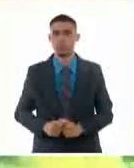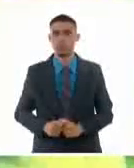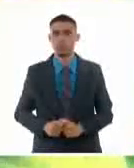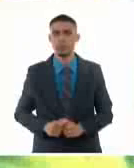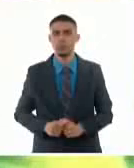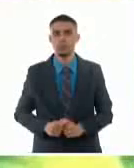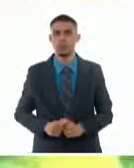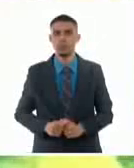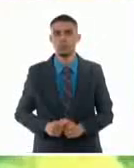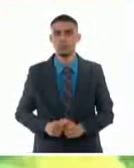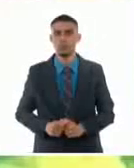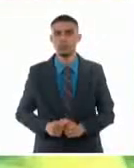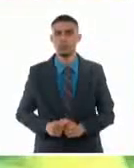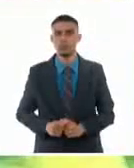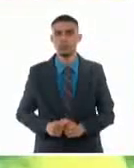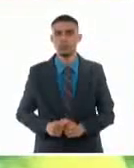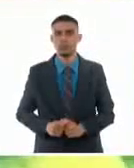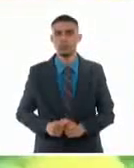esperando y